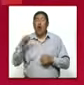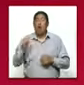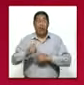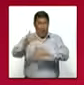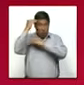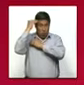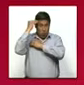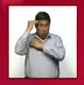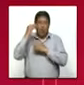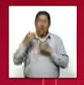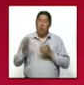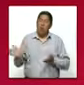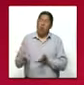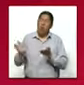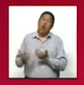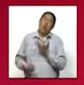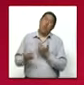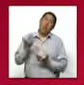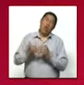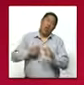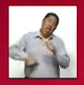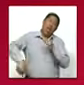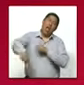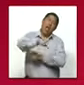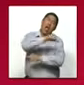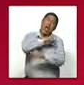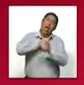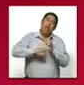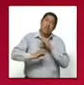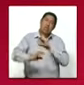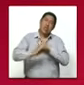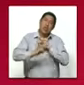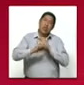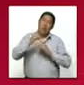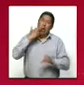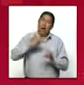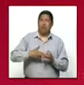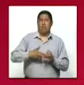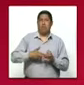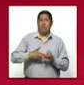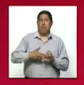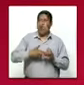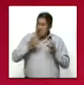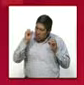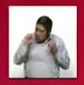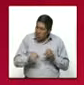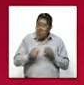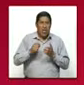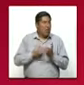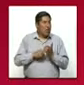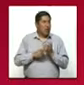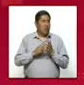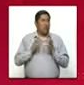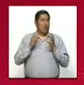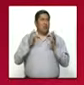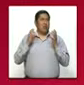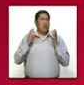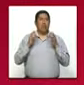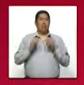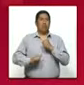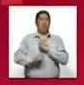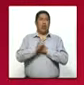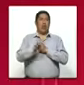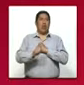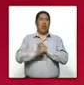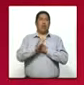están provocando incendios alrededor de las cisternas. Alrededor de las cisternas, y esto está poniendo en una seguridad, en un